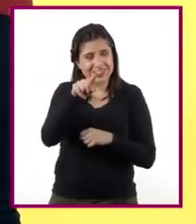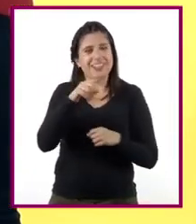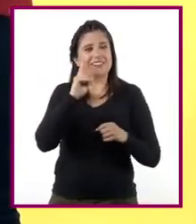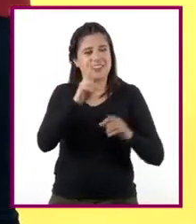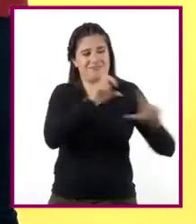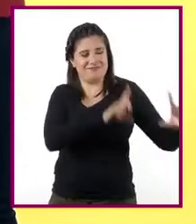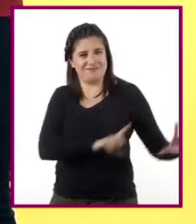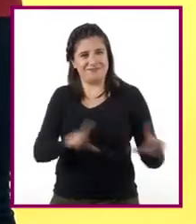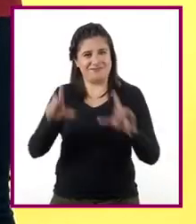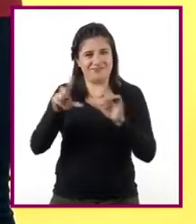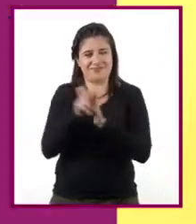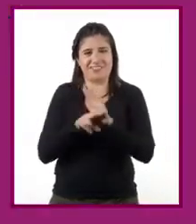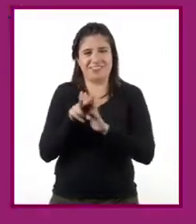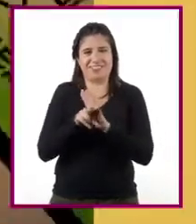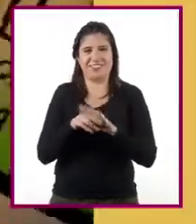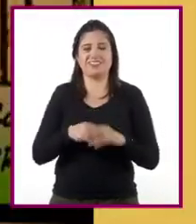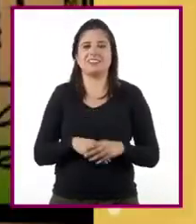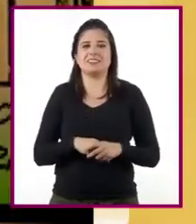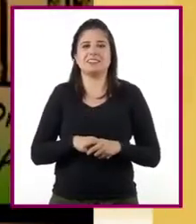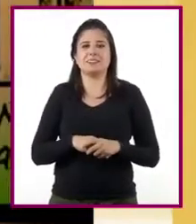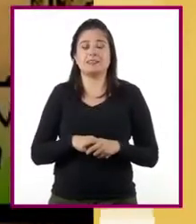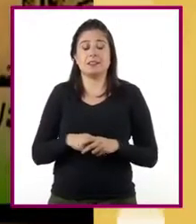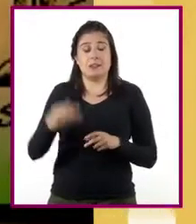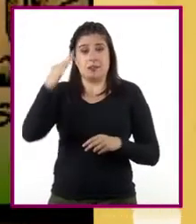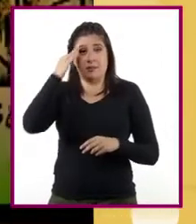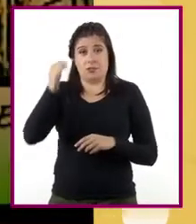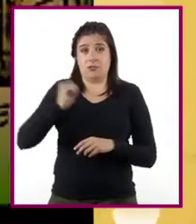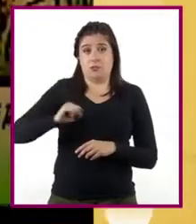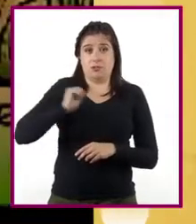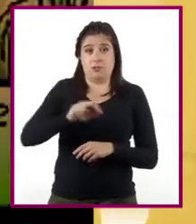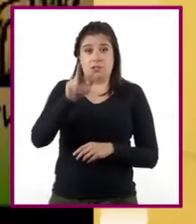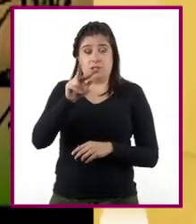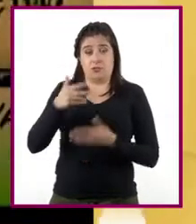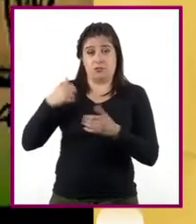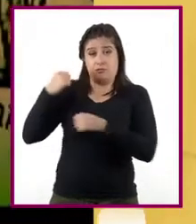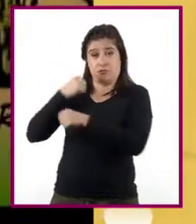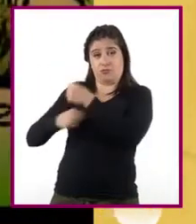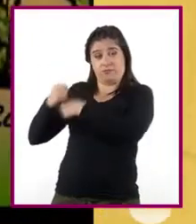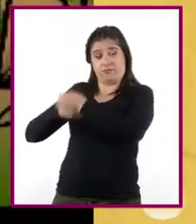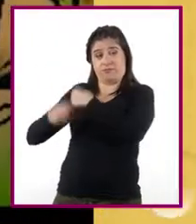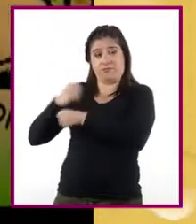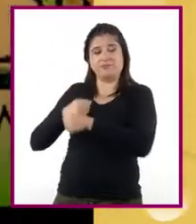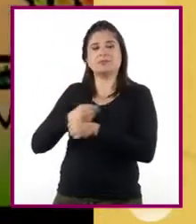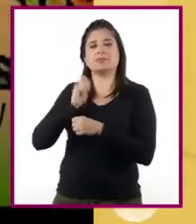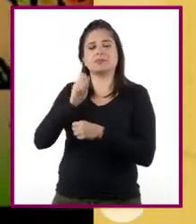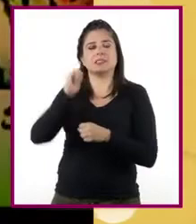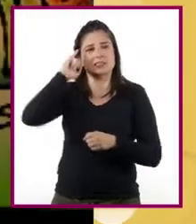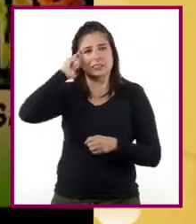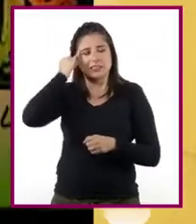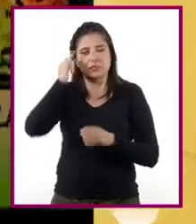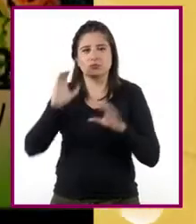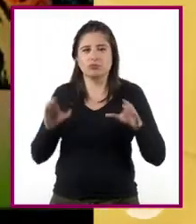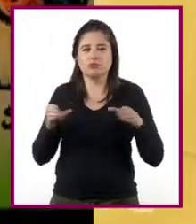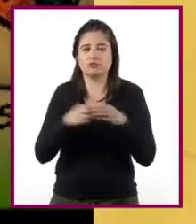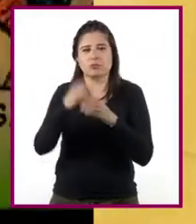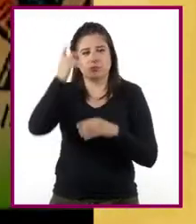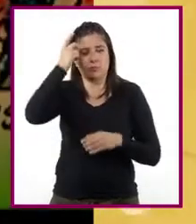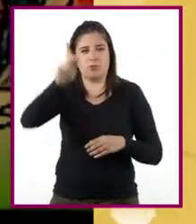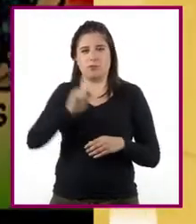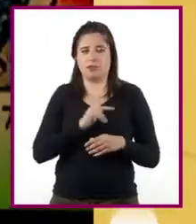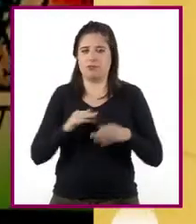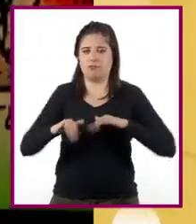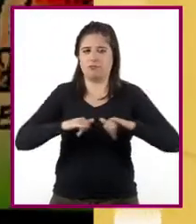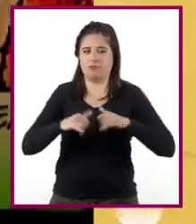el siguiente video. Durante el siglo XVIII, los pueblos de indios conservaron su sistema comunal de propiedad de la